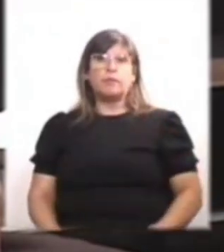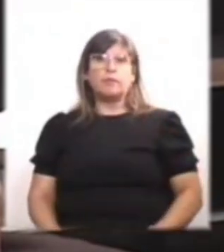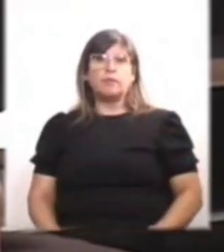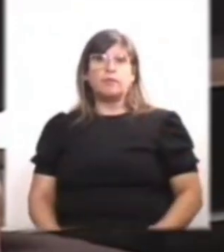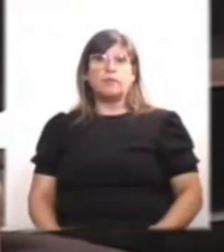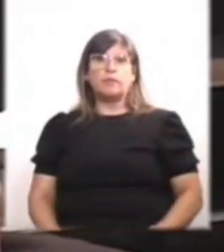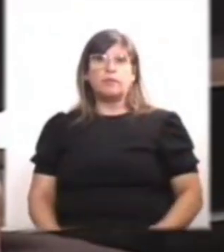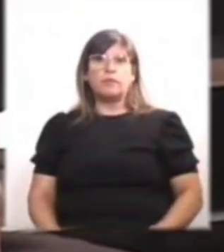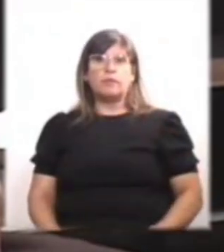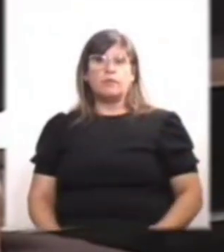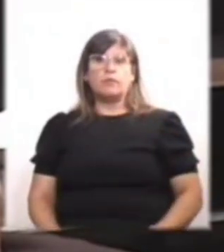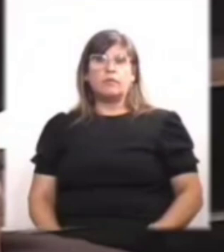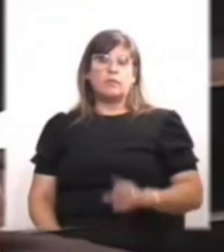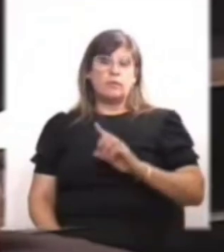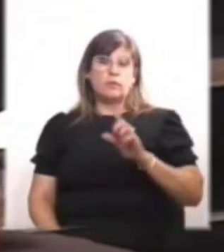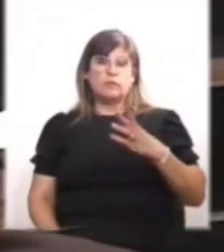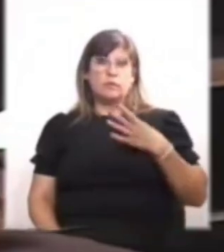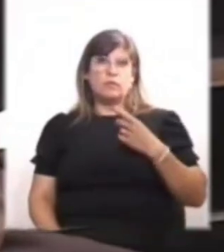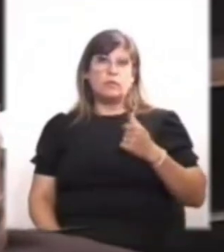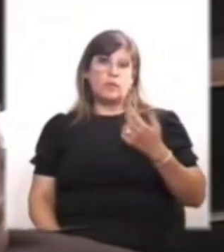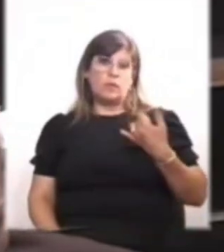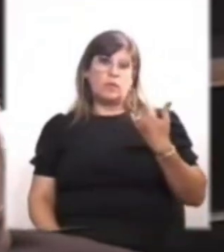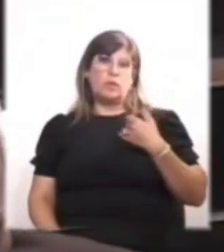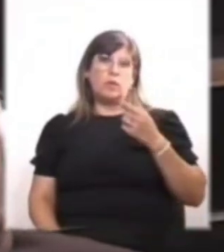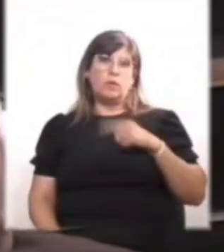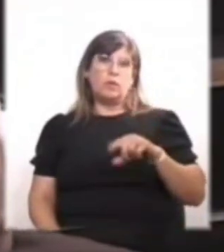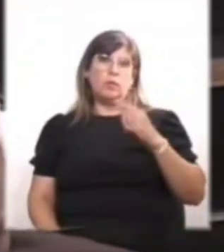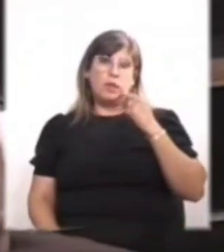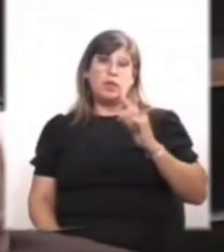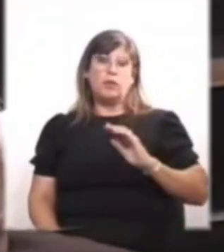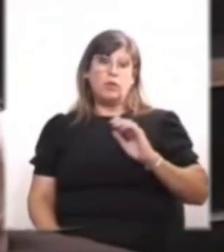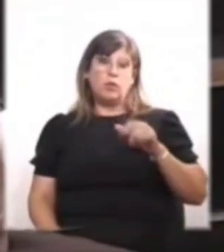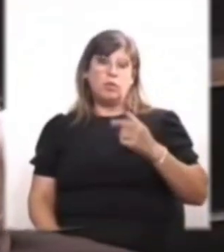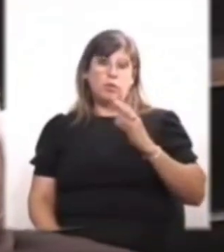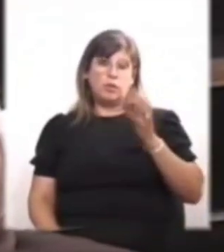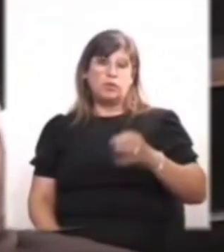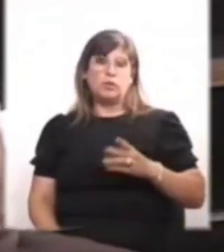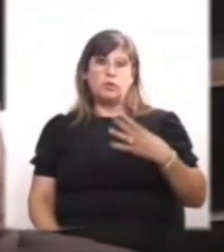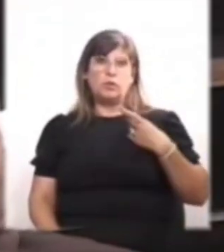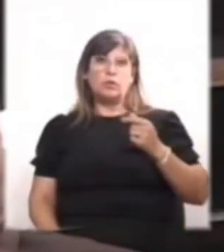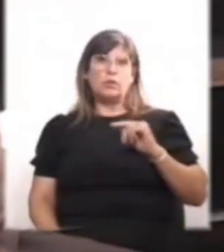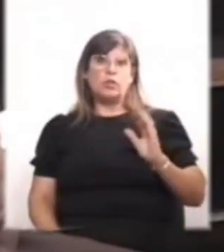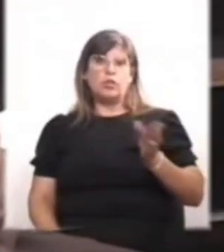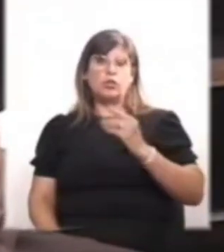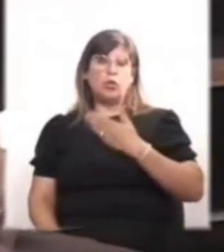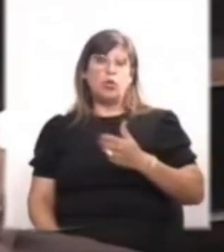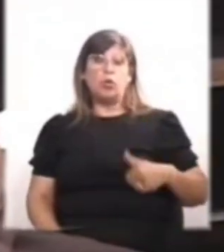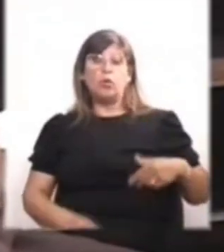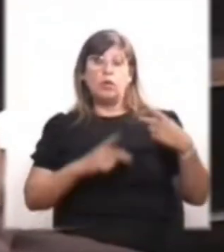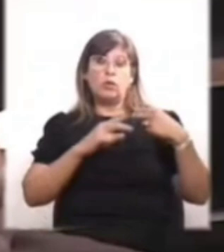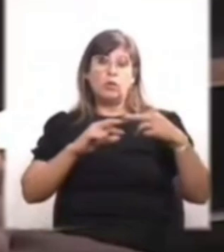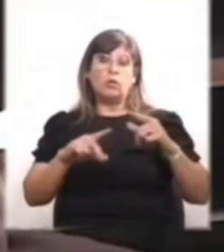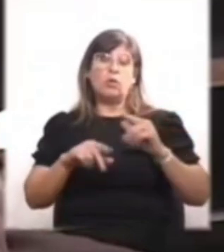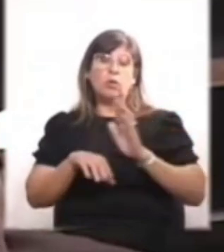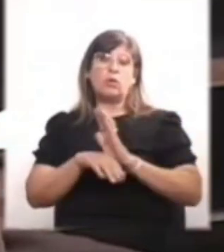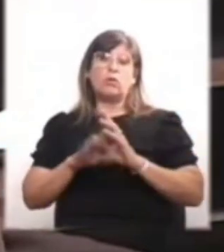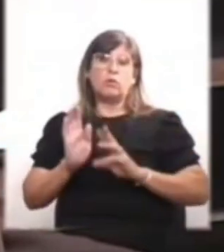algunos no era director, era muy joven, pero después llegó a la dirección, y todos los gobiernos lo mantuvieron como un